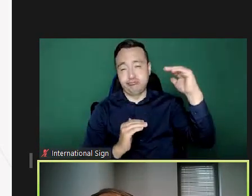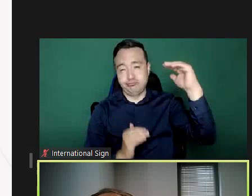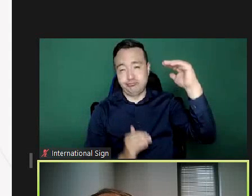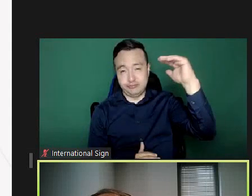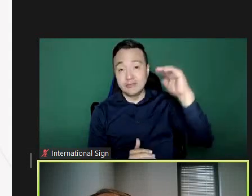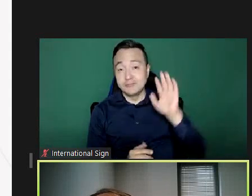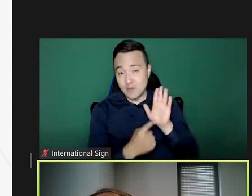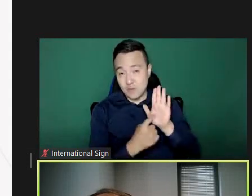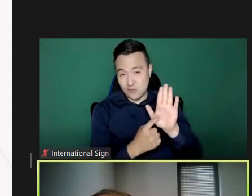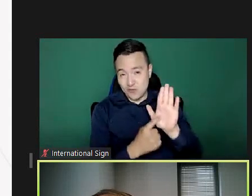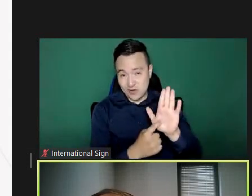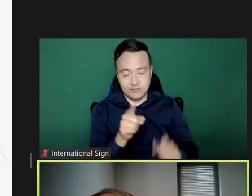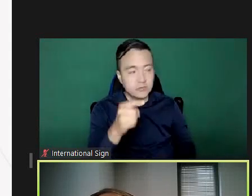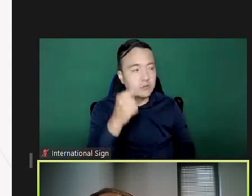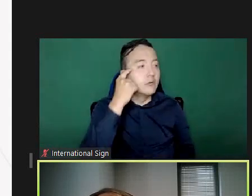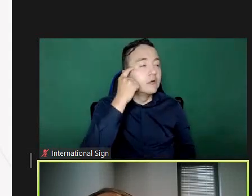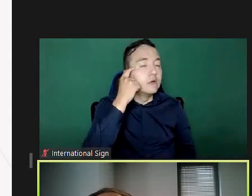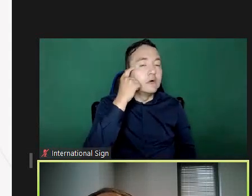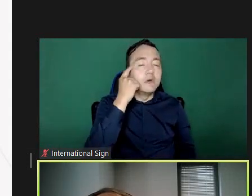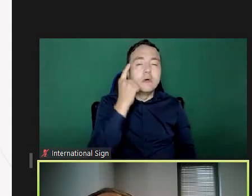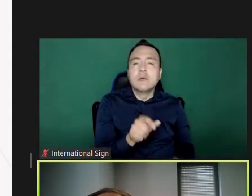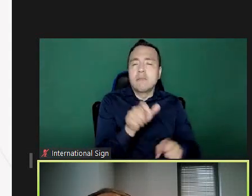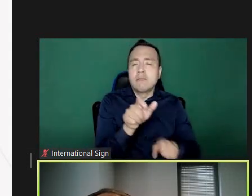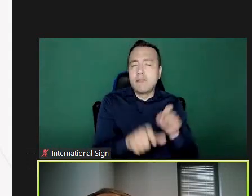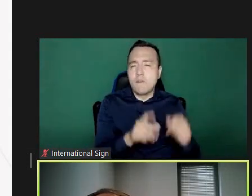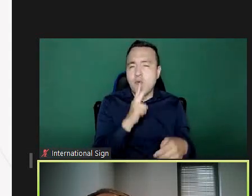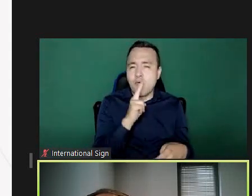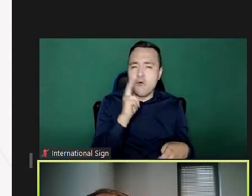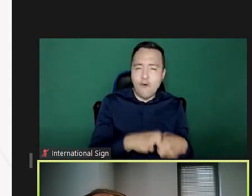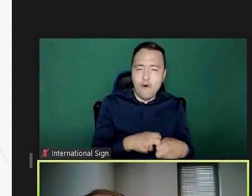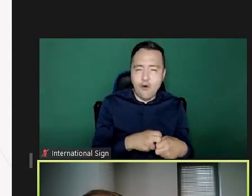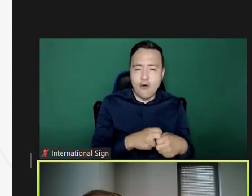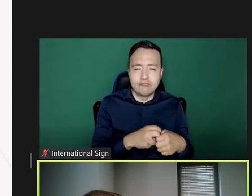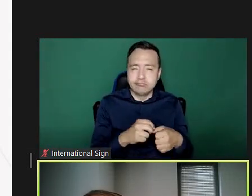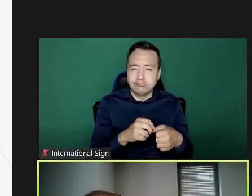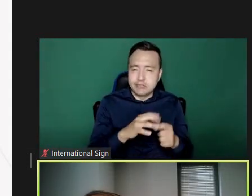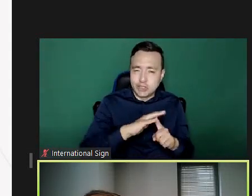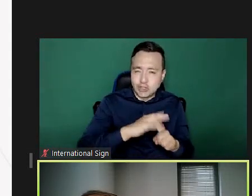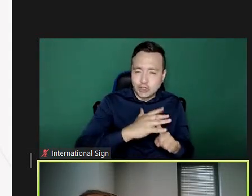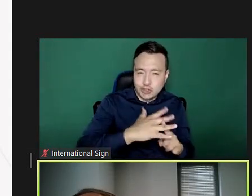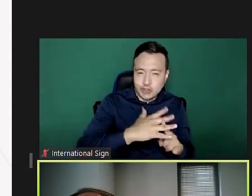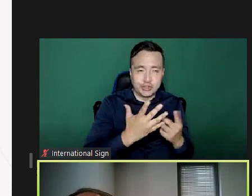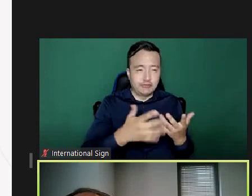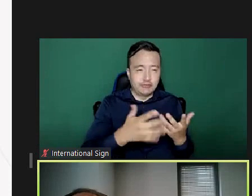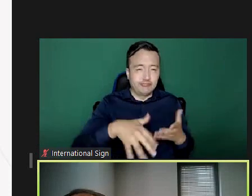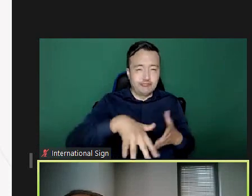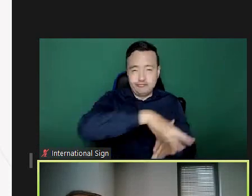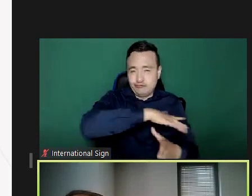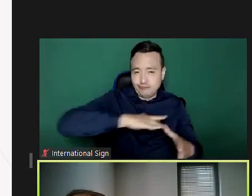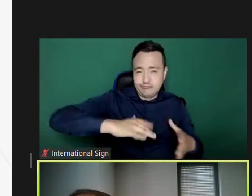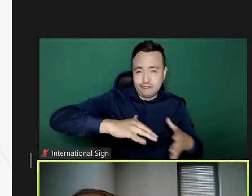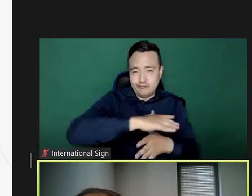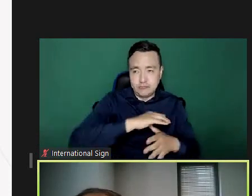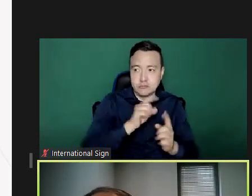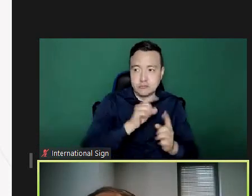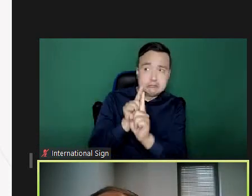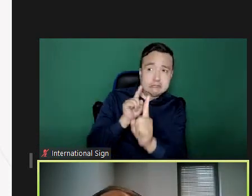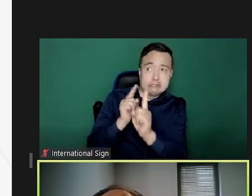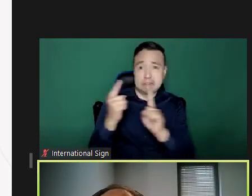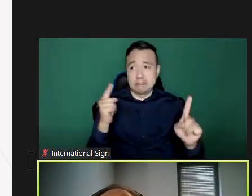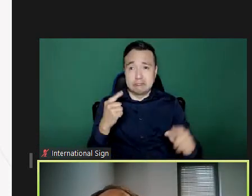posiblemente enfrentan condiciones mucho más difíciles si cumplen con las políticas de distanciamiento social y menos probable que obtengan